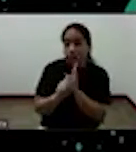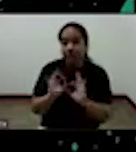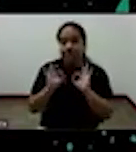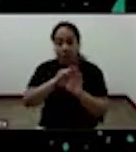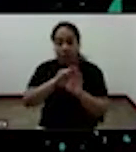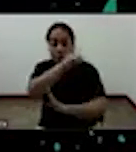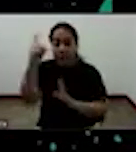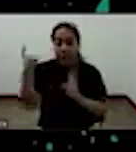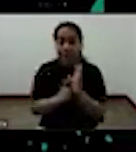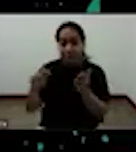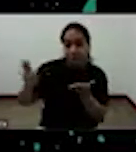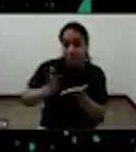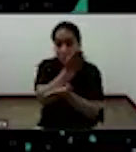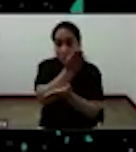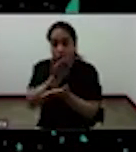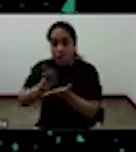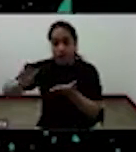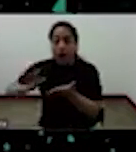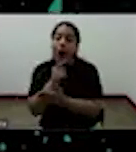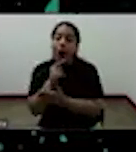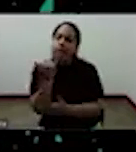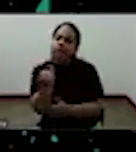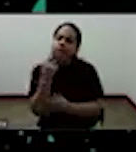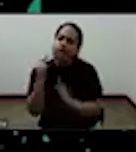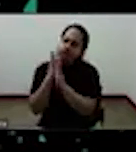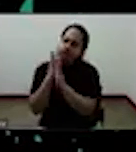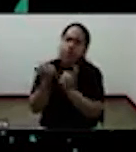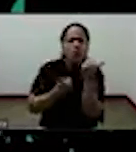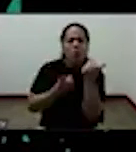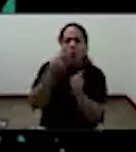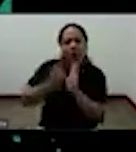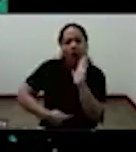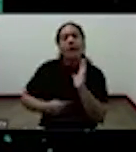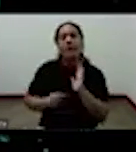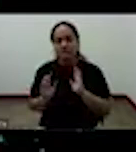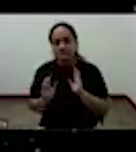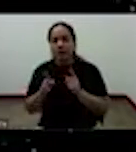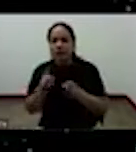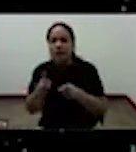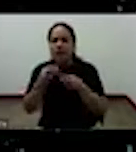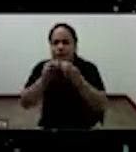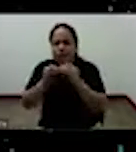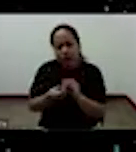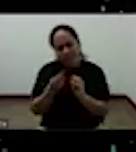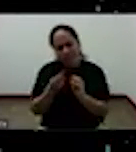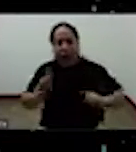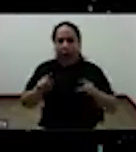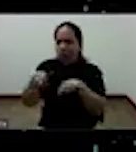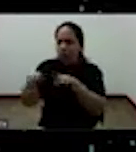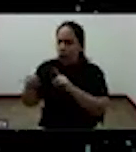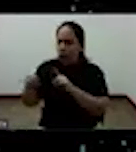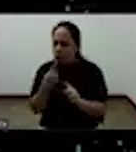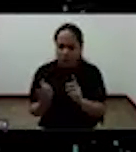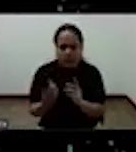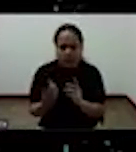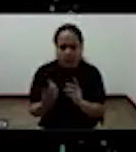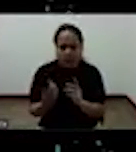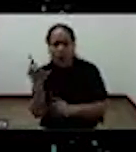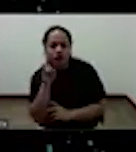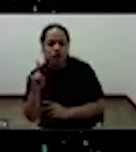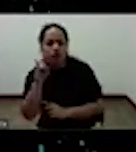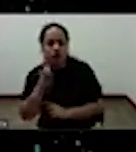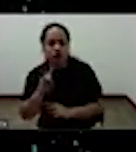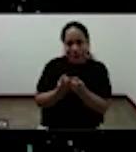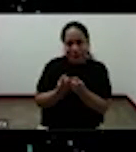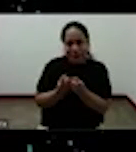Destrozado, que habla precisamente de esa escucha mediatizada, pero sobre todo la escucha reducida. Y quiero